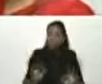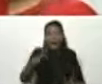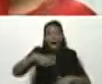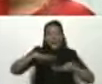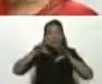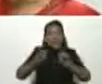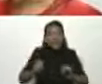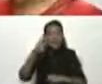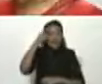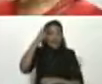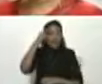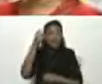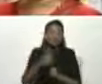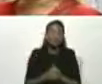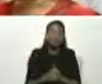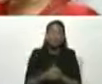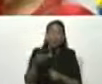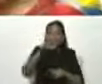Bueno.